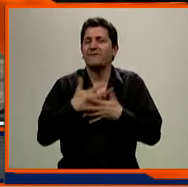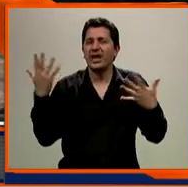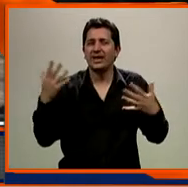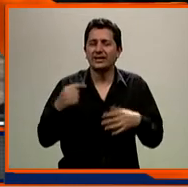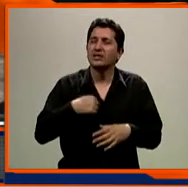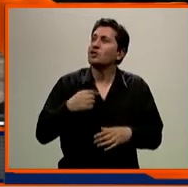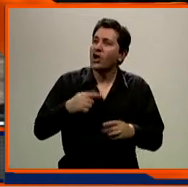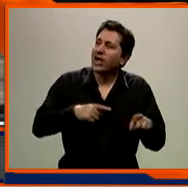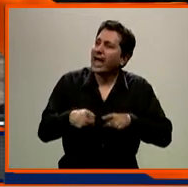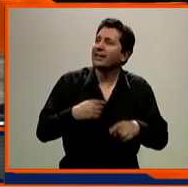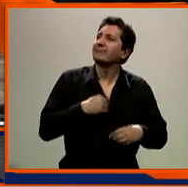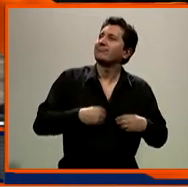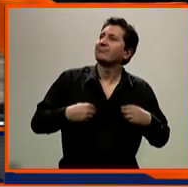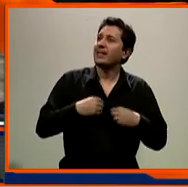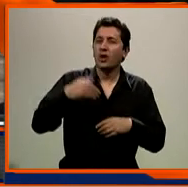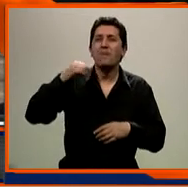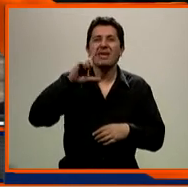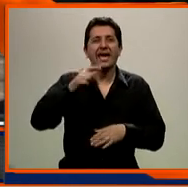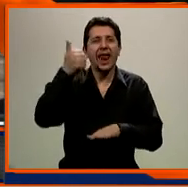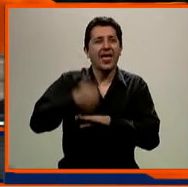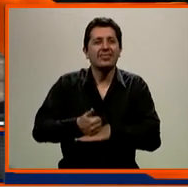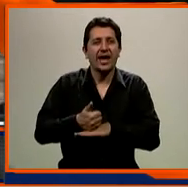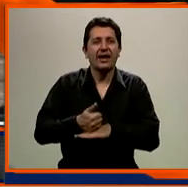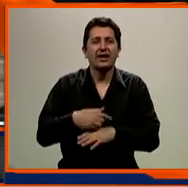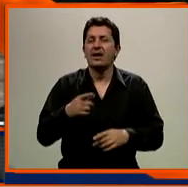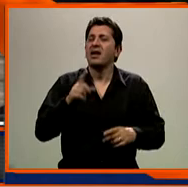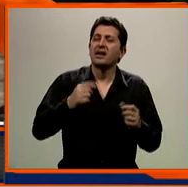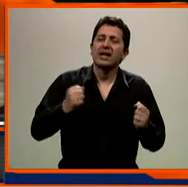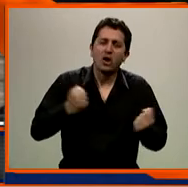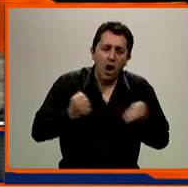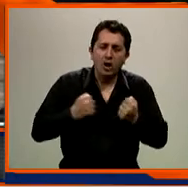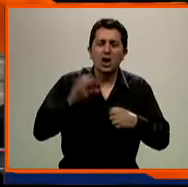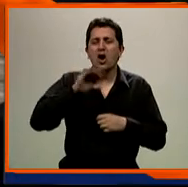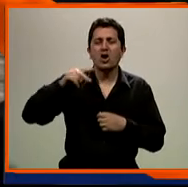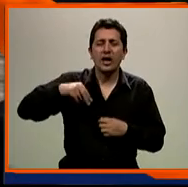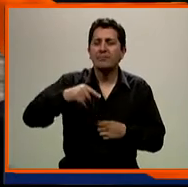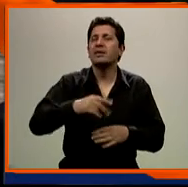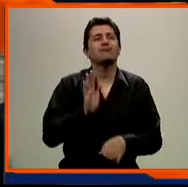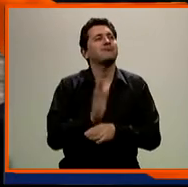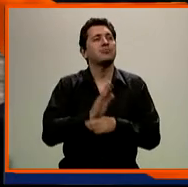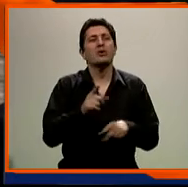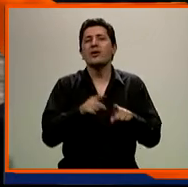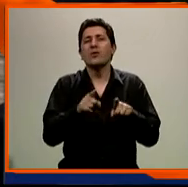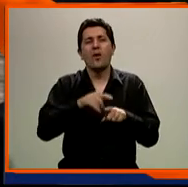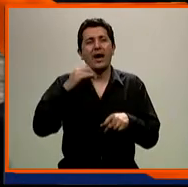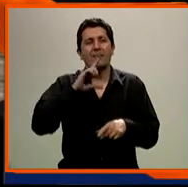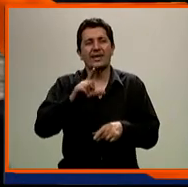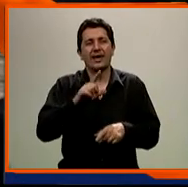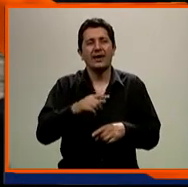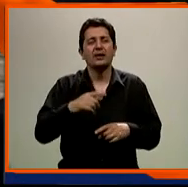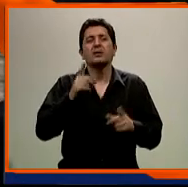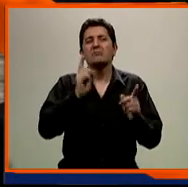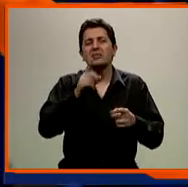está Miguel, y cada uno de los que vienen a caminar, a correr, es un Miguel, y con los